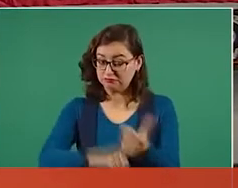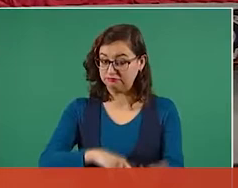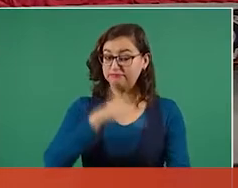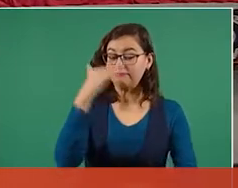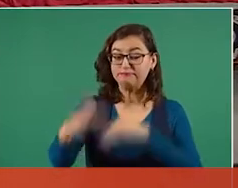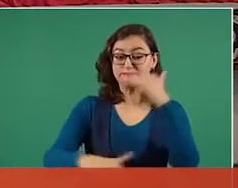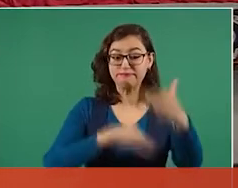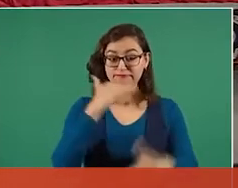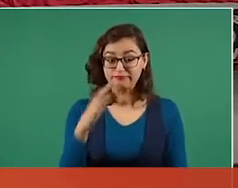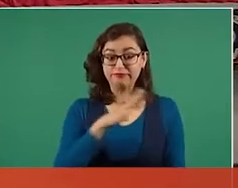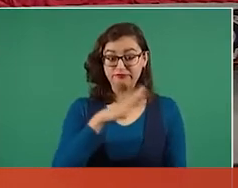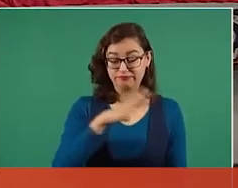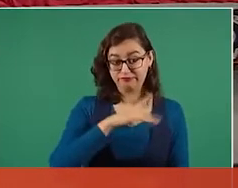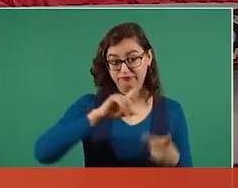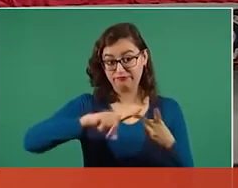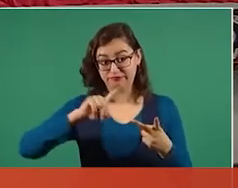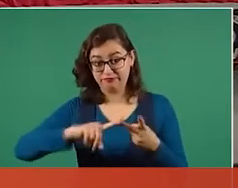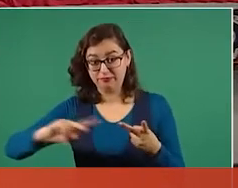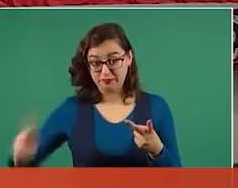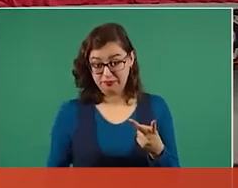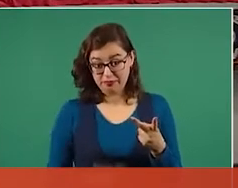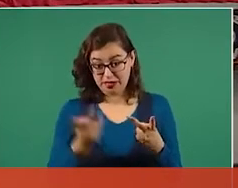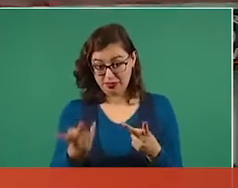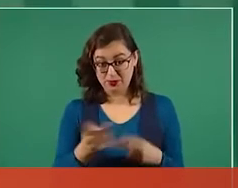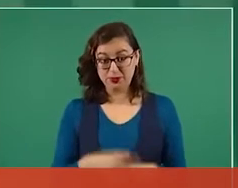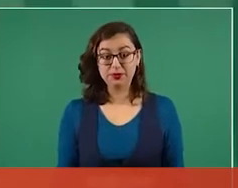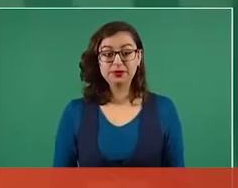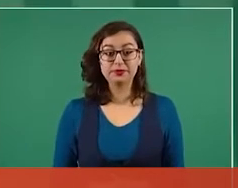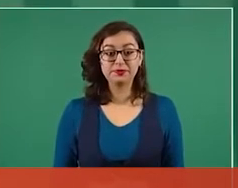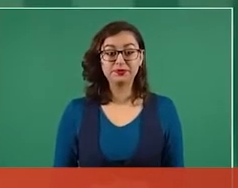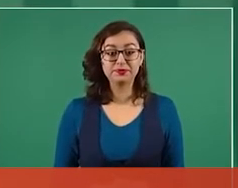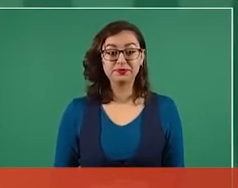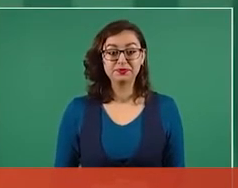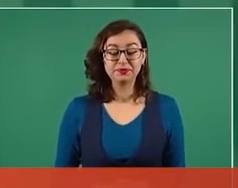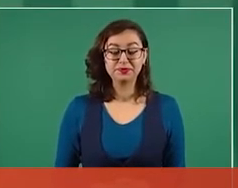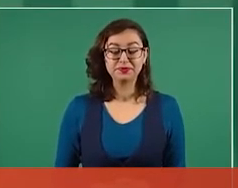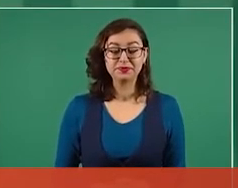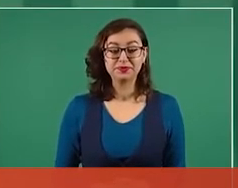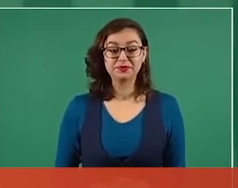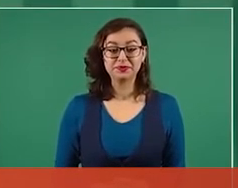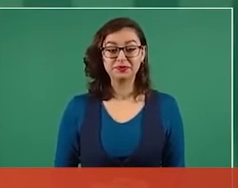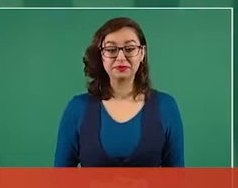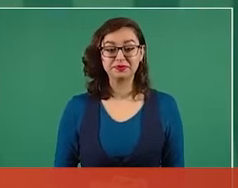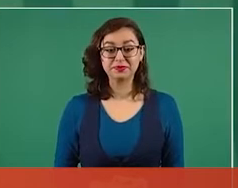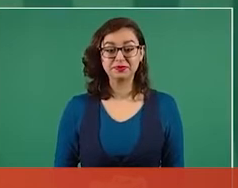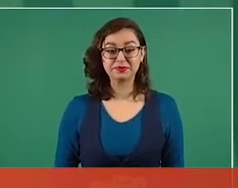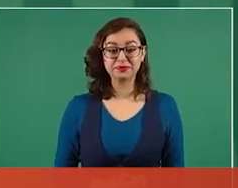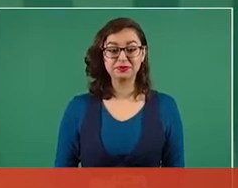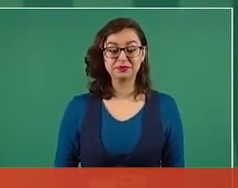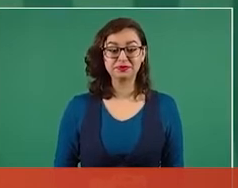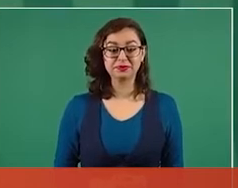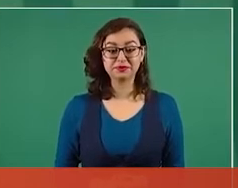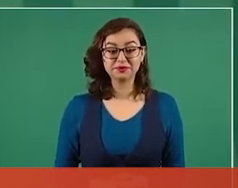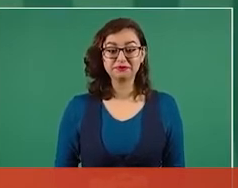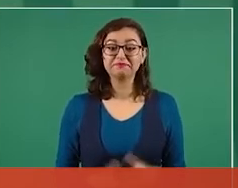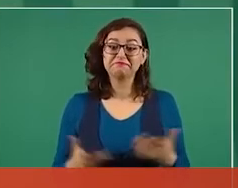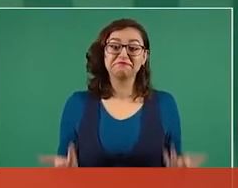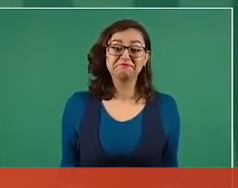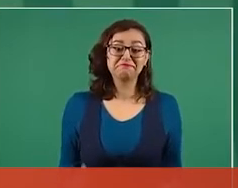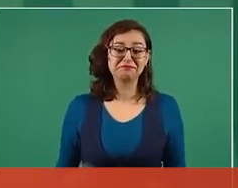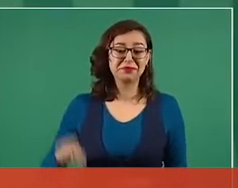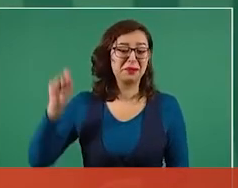señor presidente, una segunda pregunta. Bueno, pues vamos a caer en lo